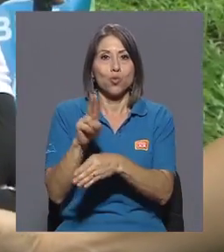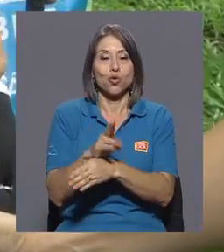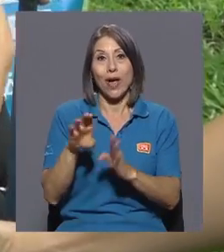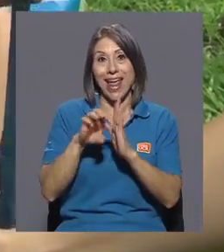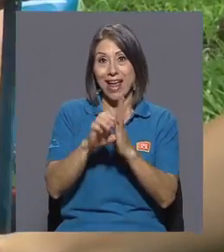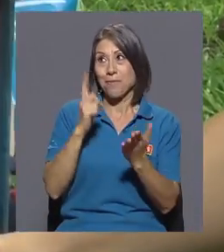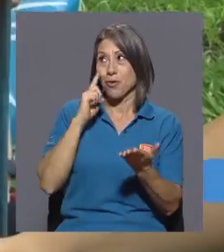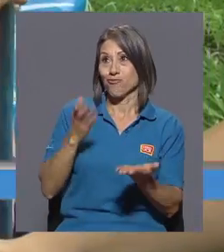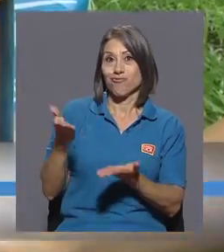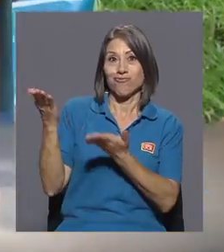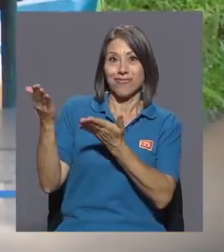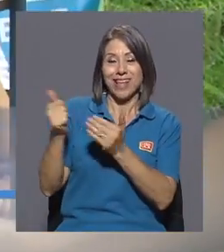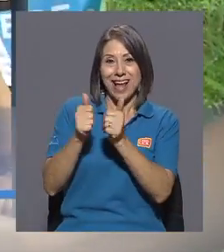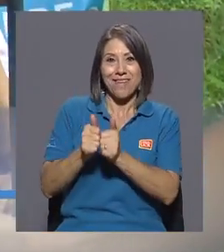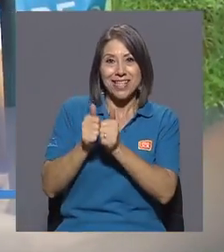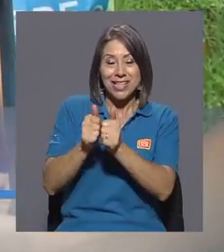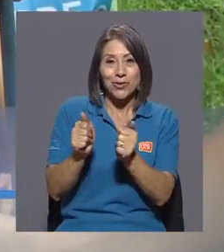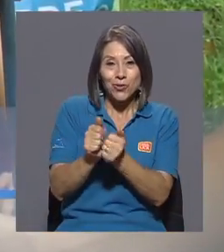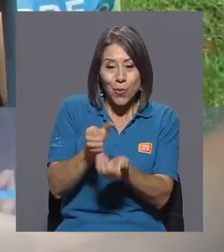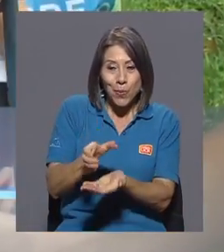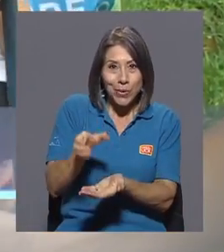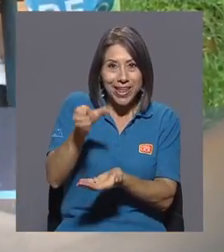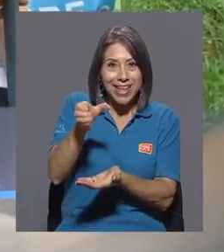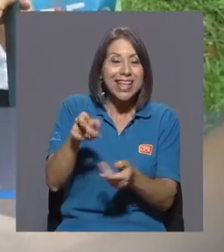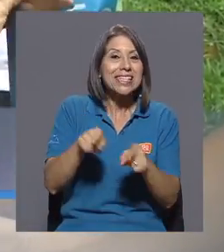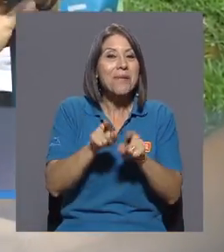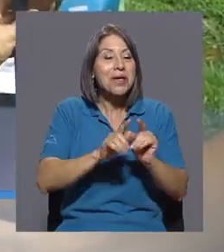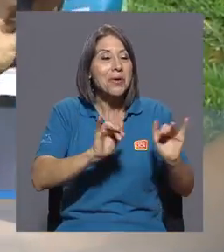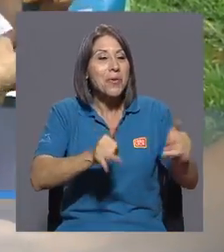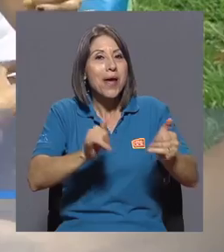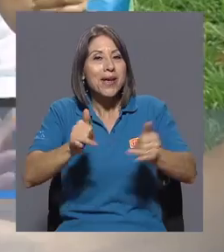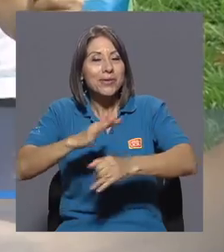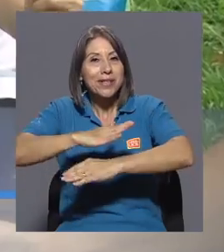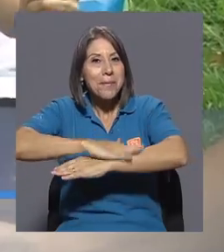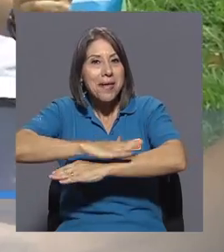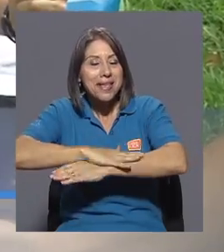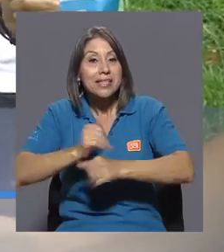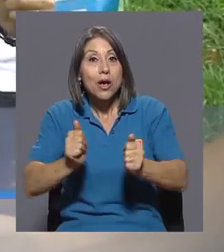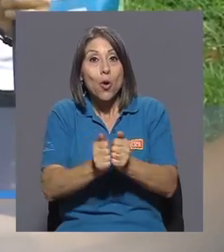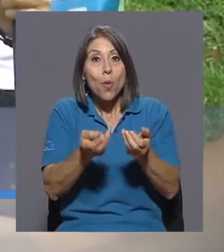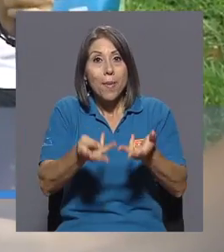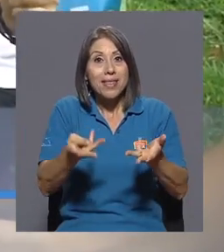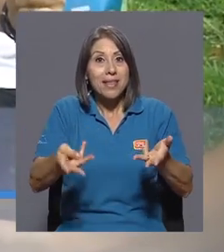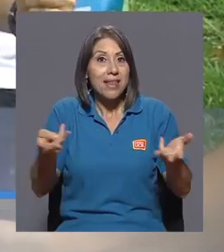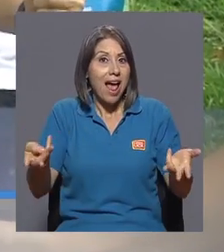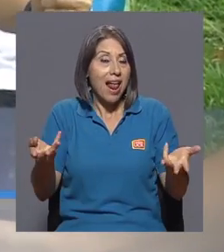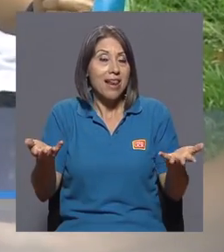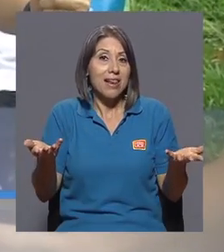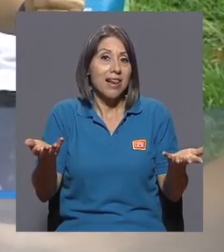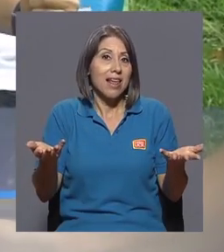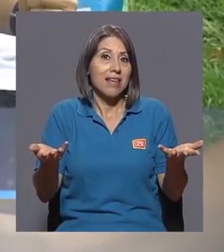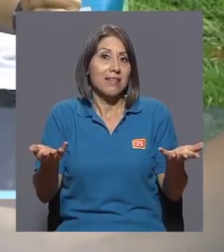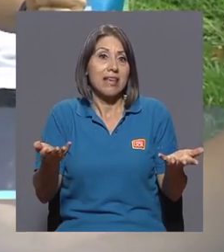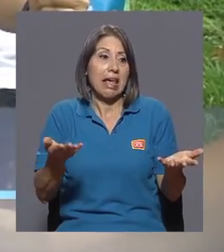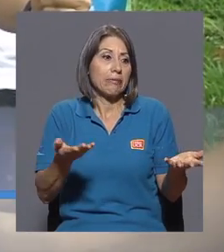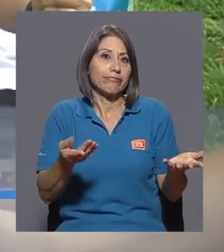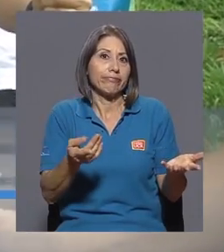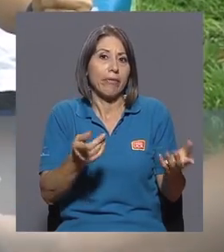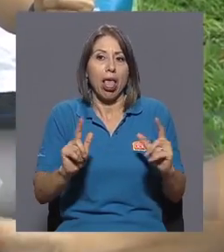con botellas y entre otros juegos de mesa con material que de otra forma acabaría en el desecho.